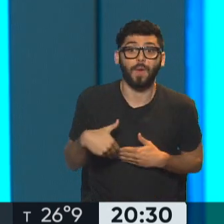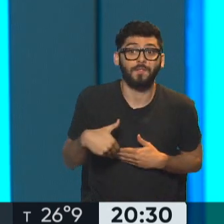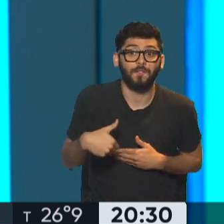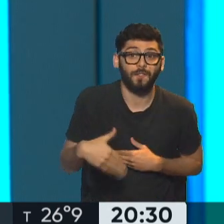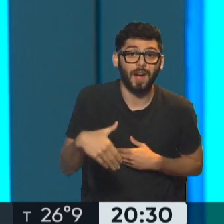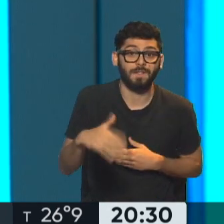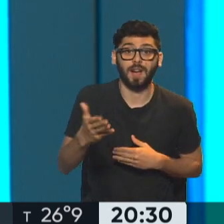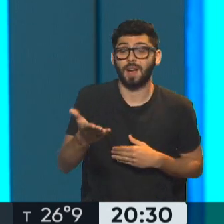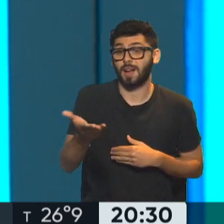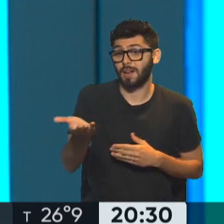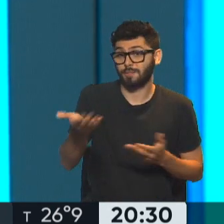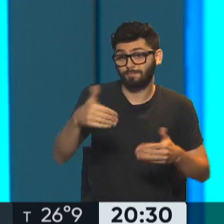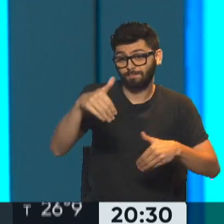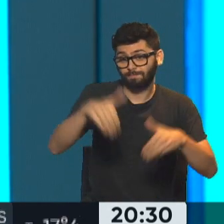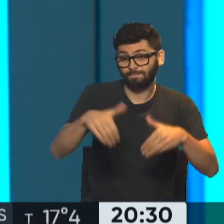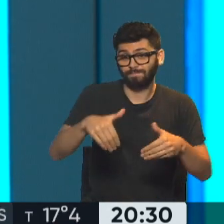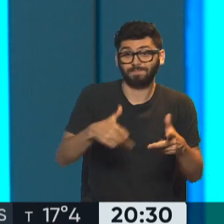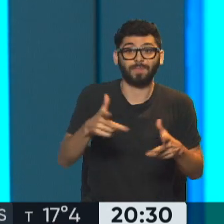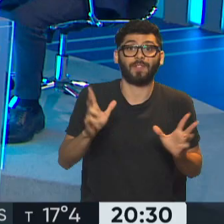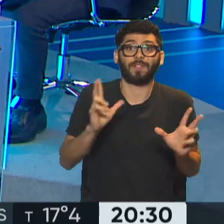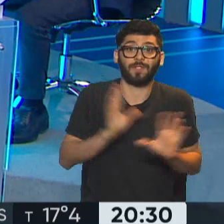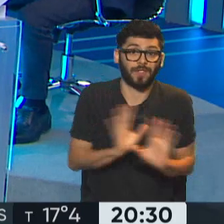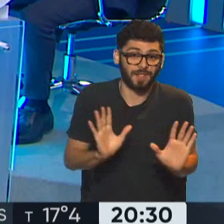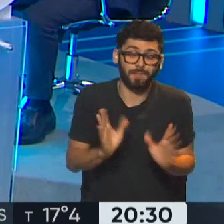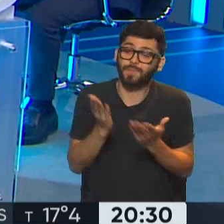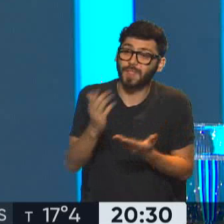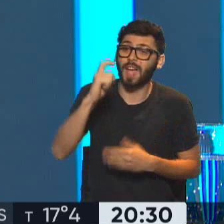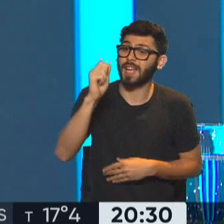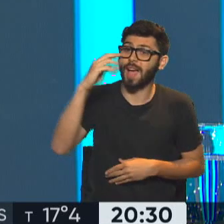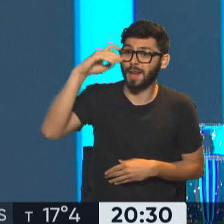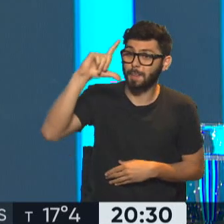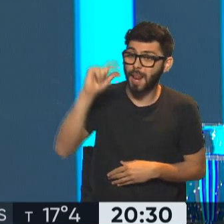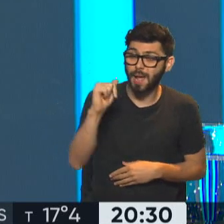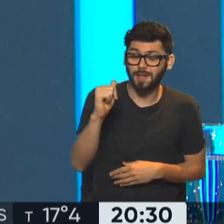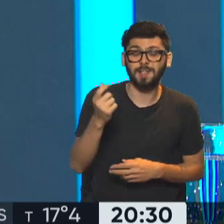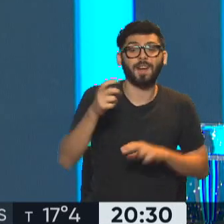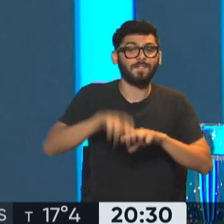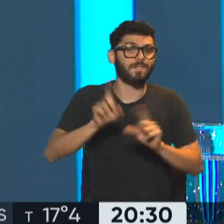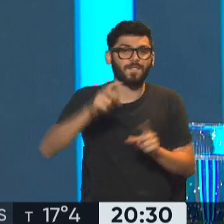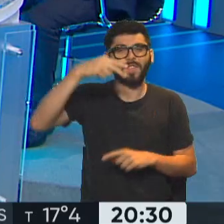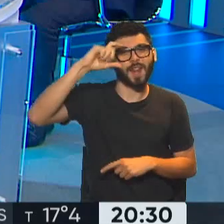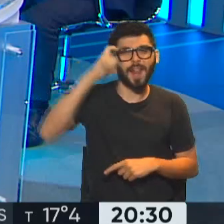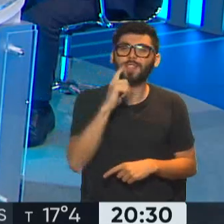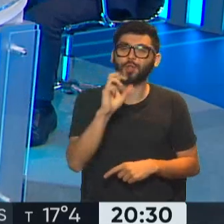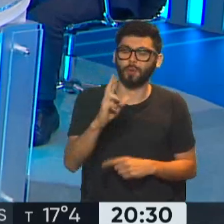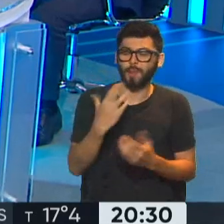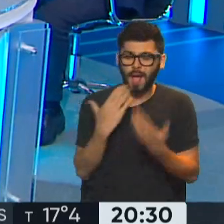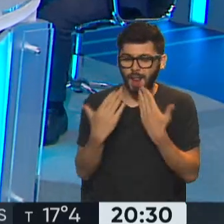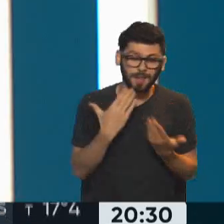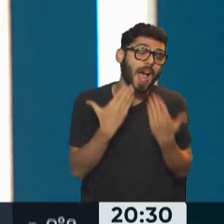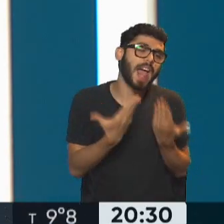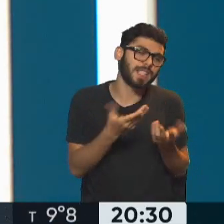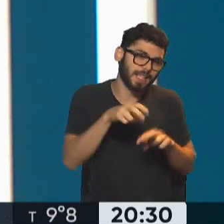de la veda electoral. Carmela Bárbaro, buenas noches, gracias. Bienvenida. Se queda Néstor Espósito para analizar. Gracias, Néstor, por